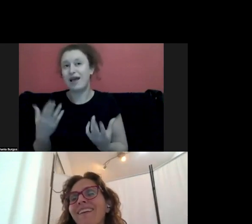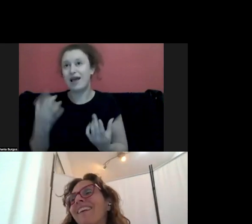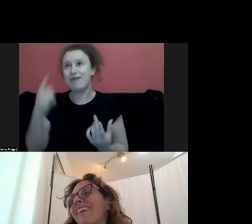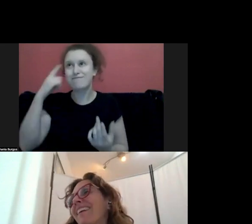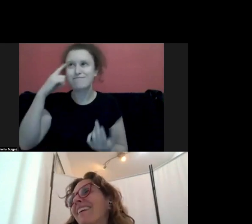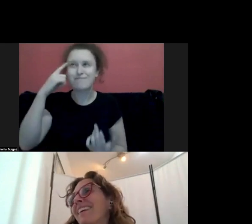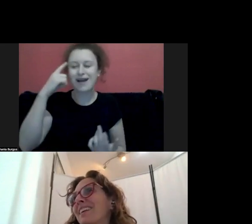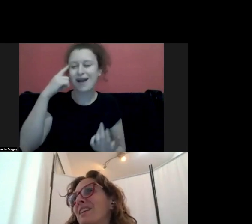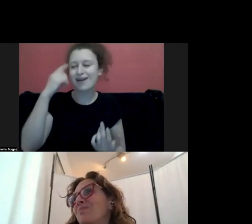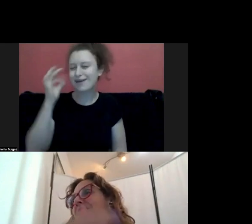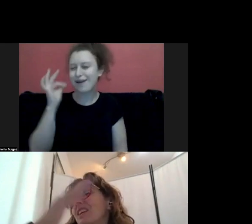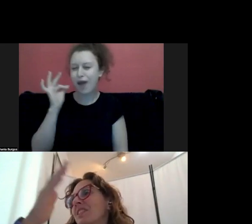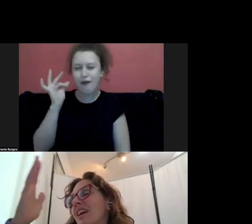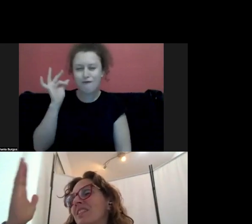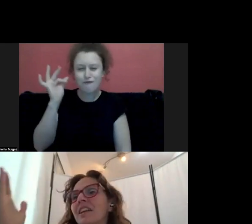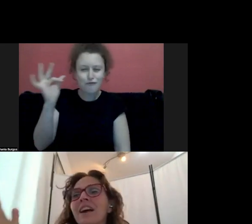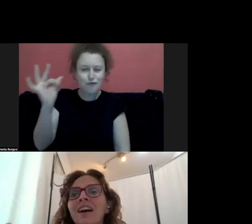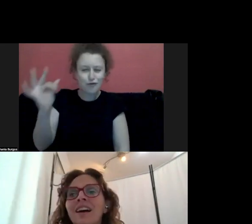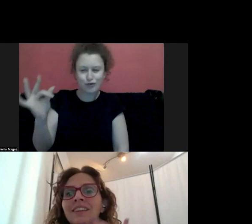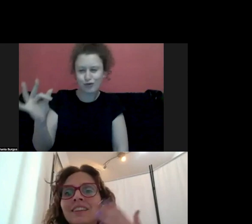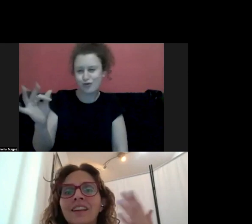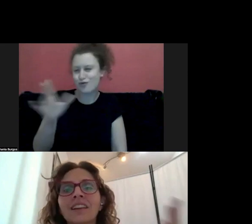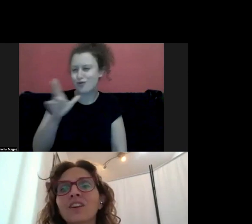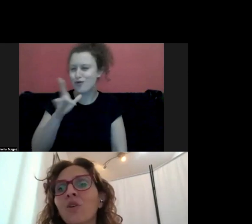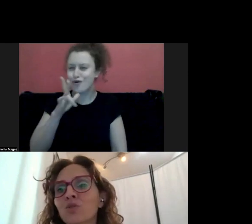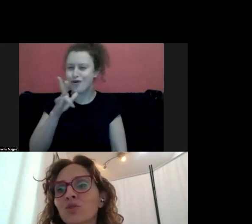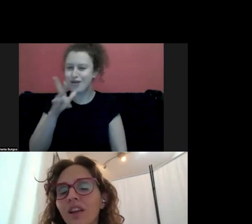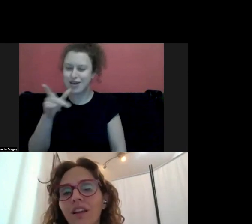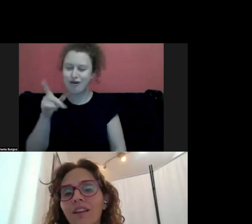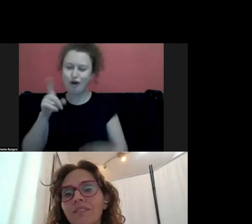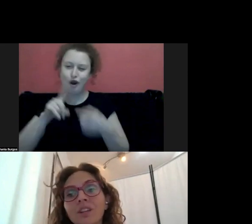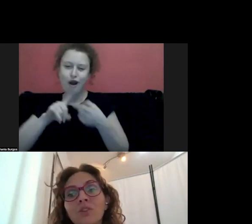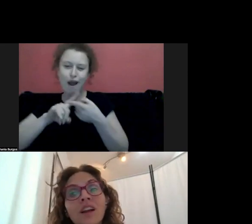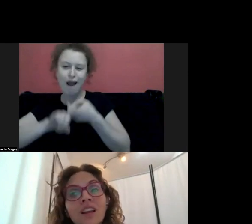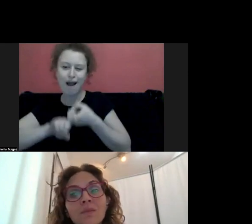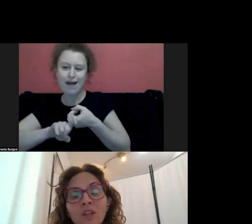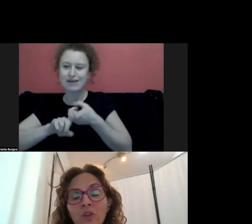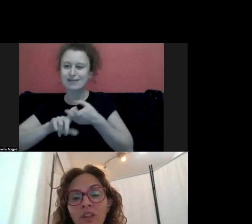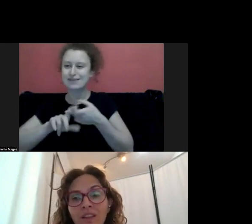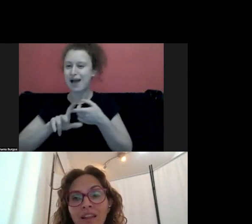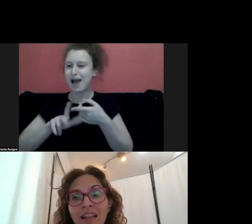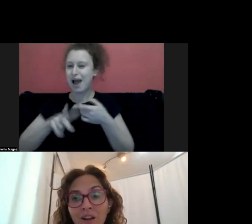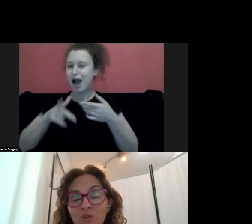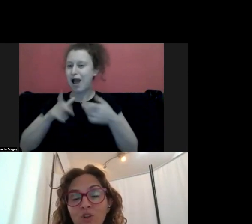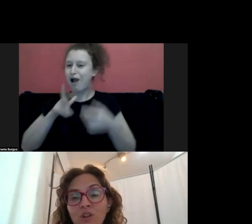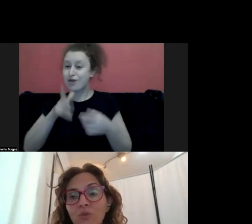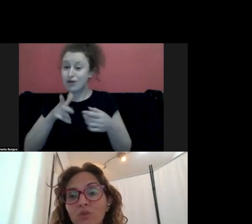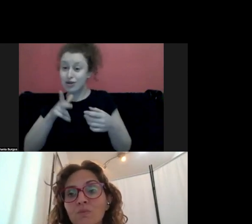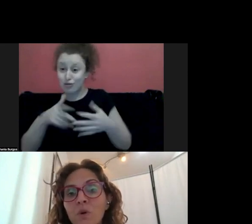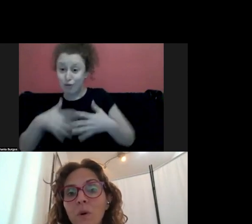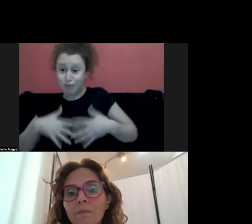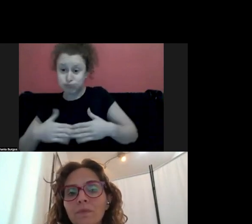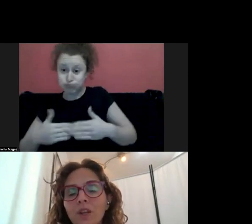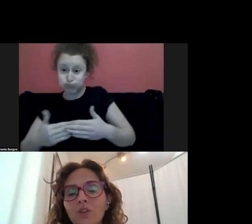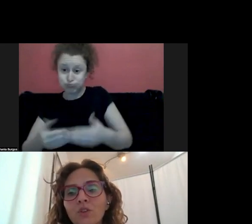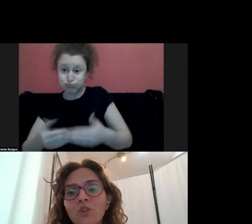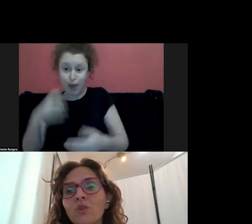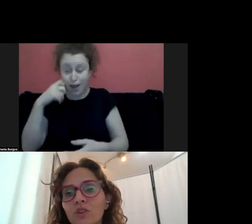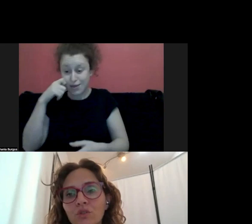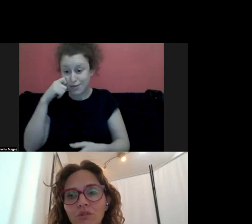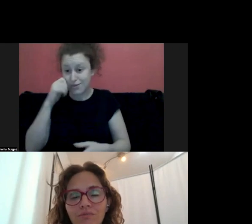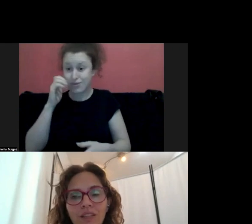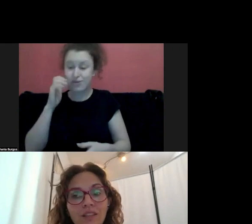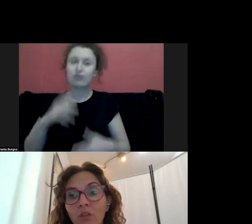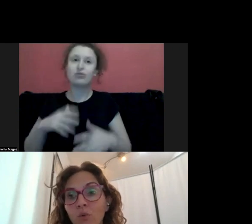exitosa, eh, se casará, tendrá hijos. Cuando llega el impacto del diagnóstico de autismo,